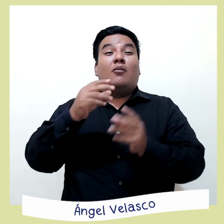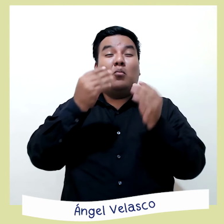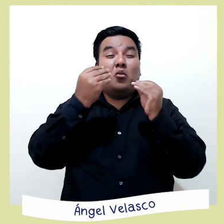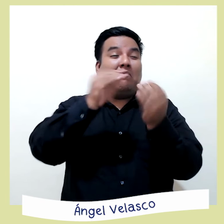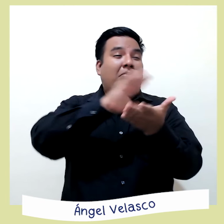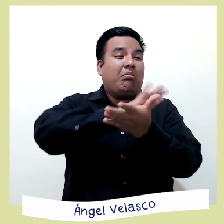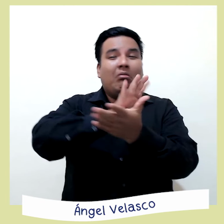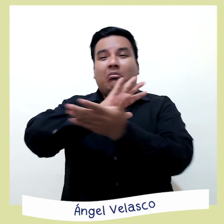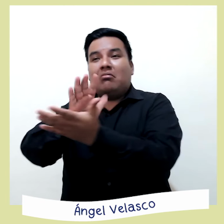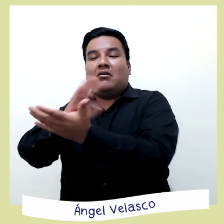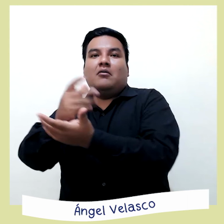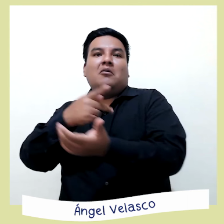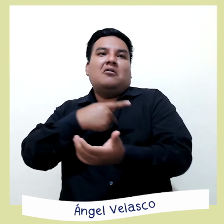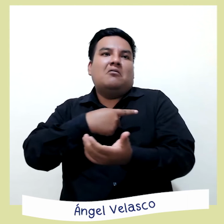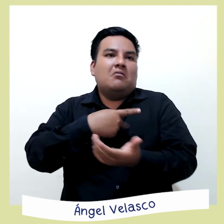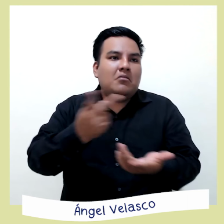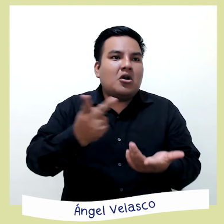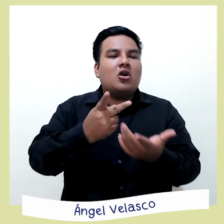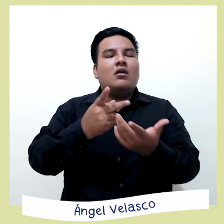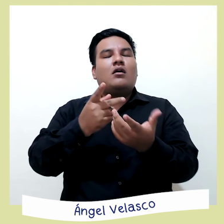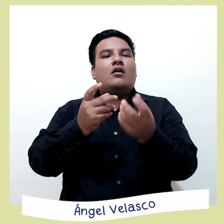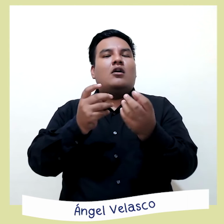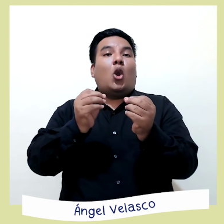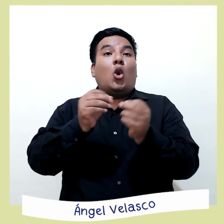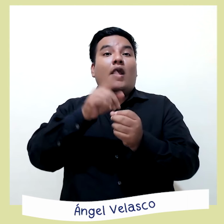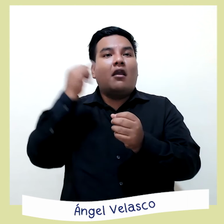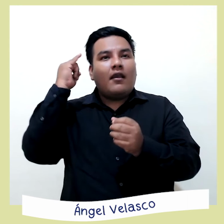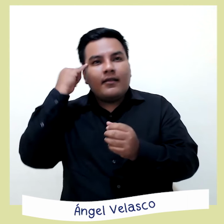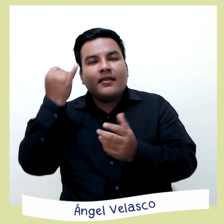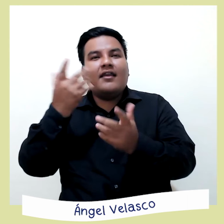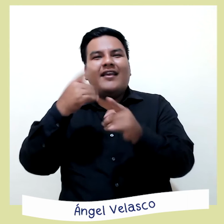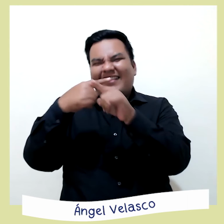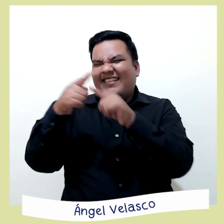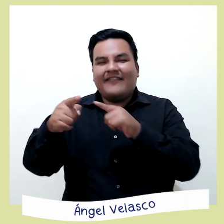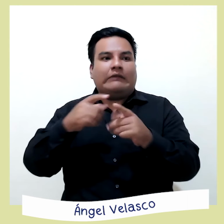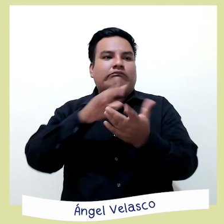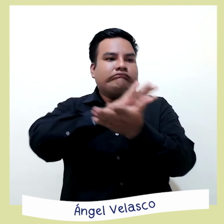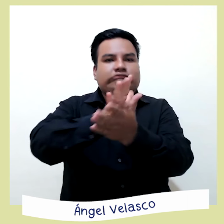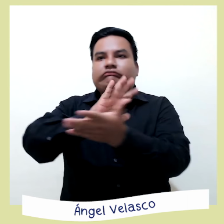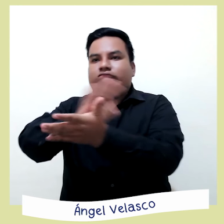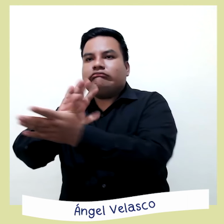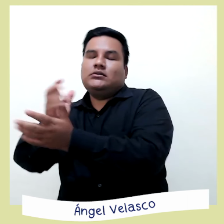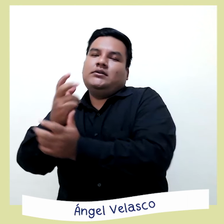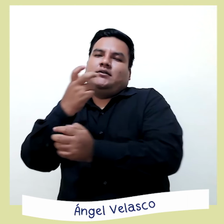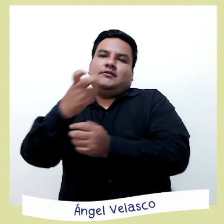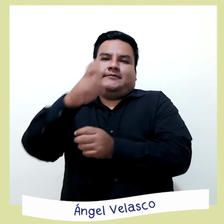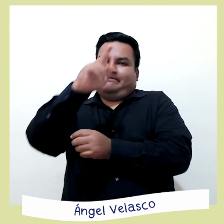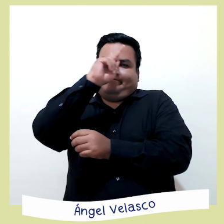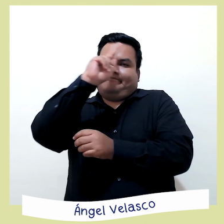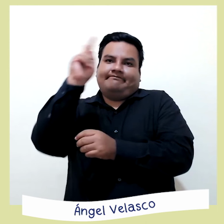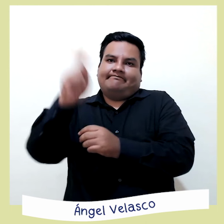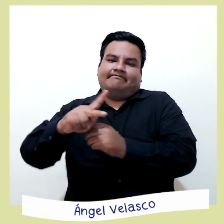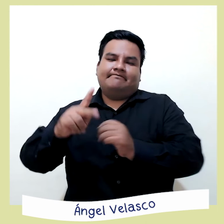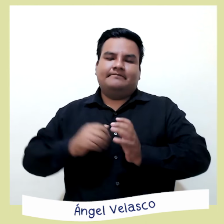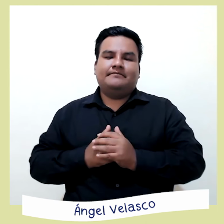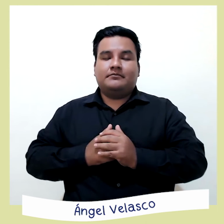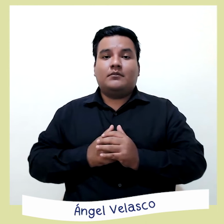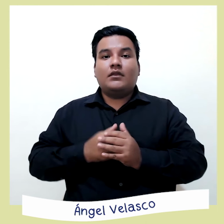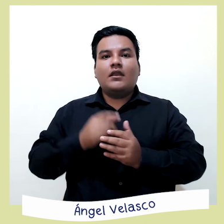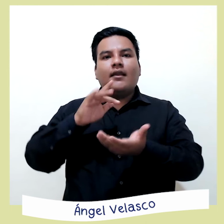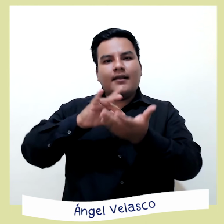que bueno tu testimonio, aunque sabemos que, bueno, en general en el país, con la suma de otras discriminaciones como